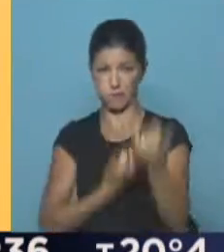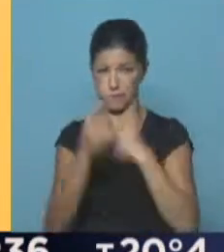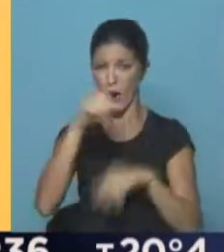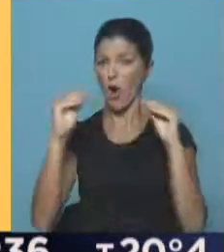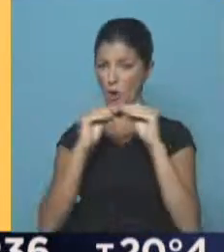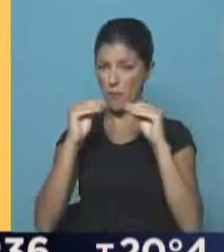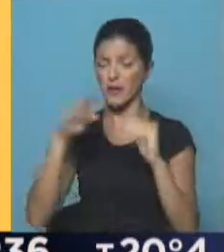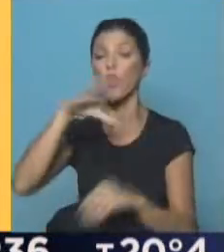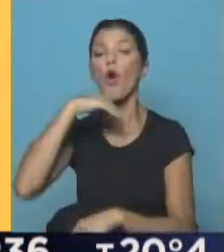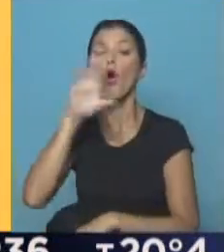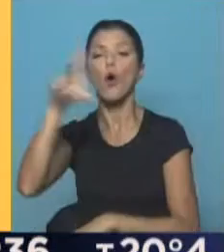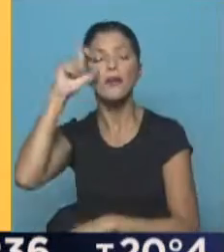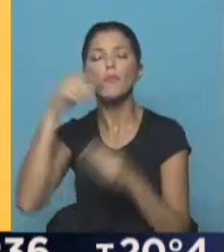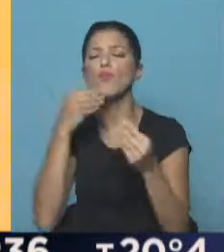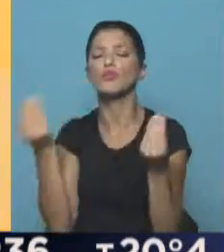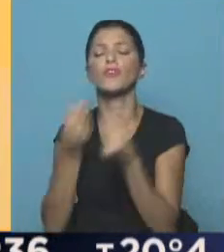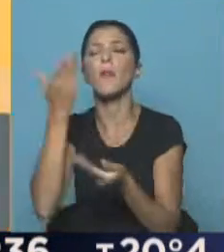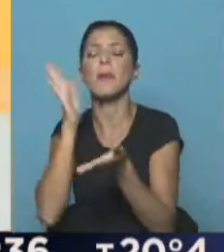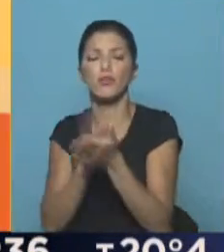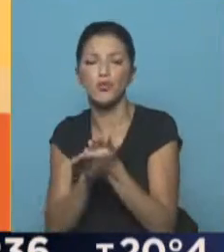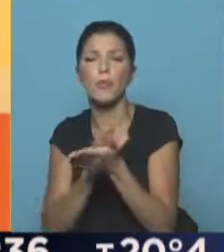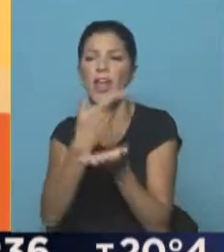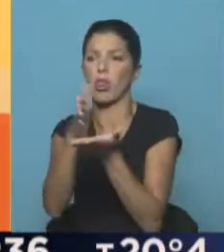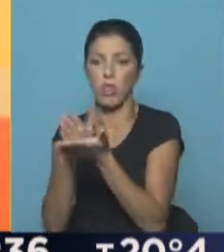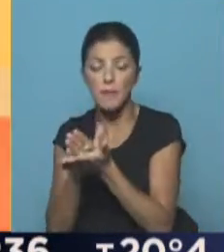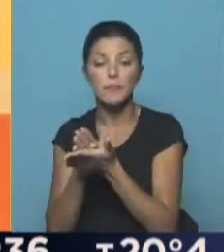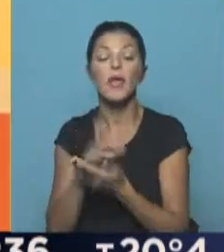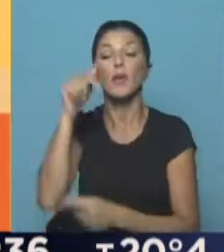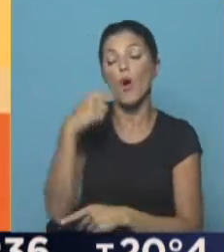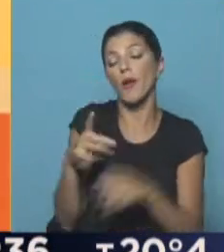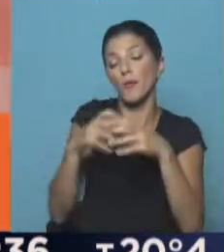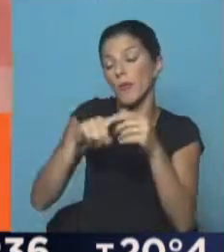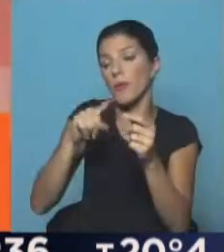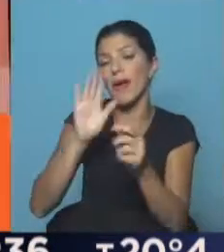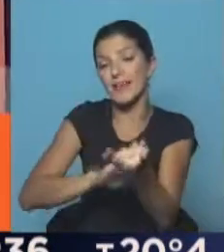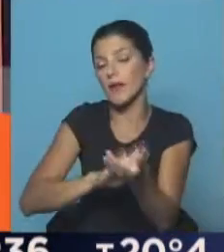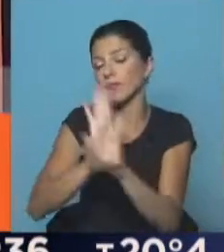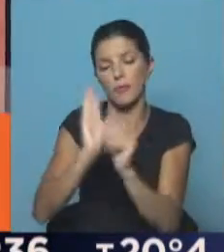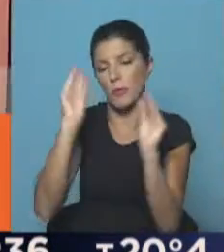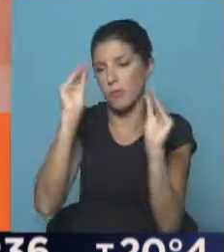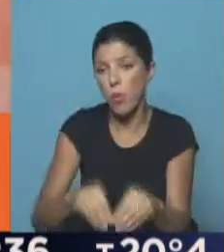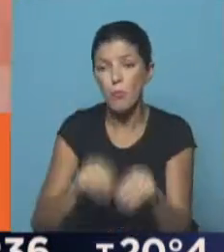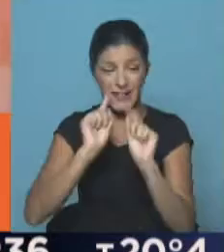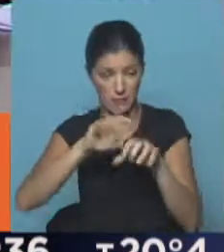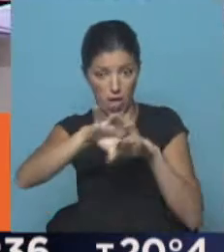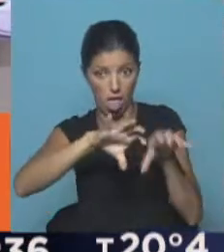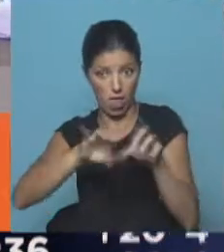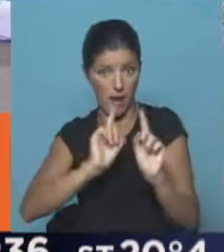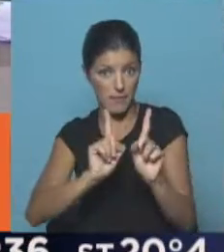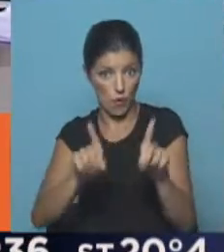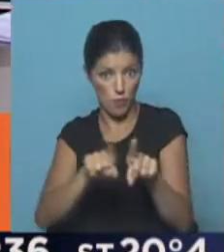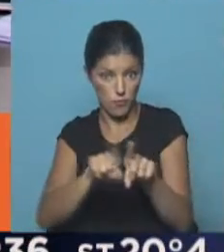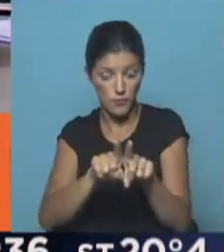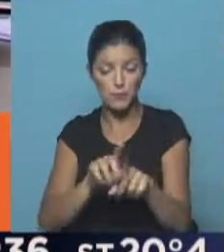de inmigración y demás, las fuerzas de izquierda terminan siendo un poquito las grandes perdedoras porque además quedaron divididas, ¿no? Sí, pero hay que ver porque finalmente